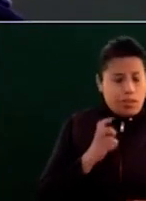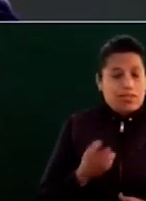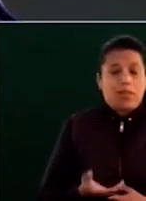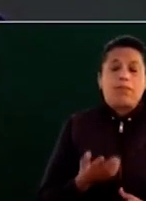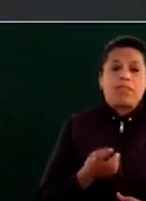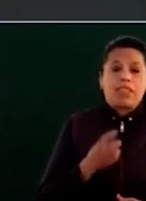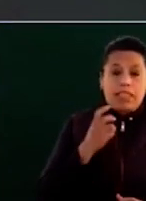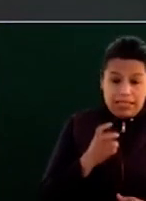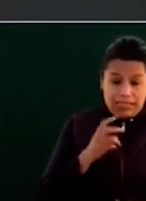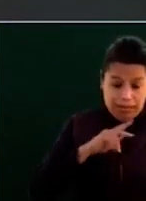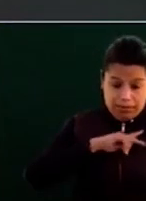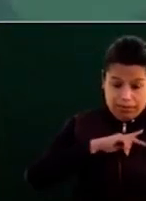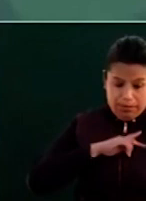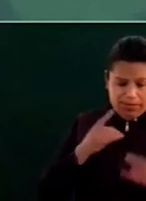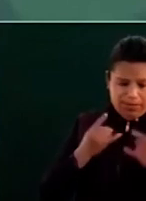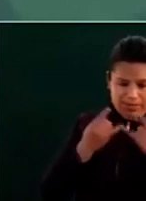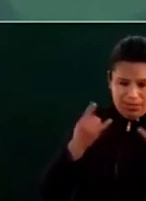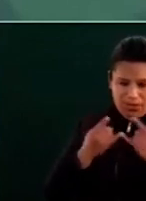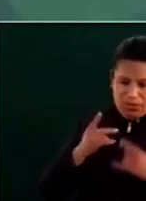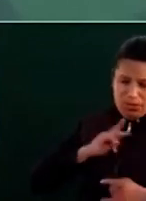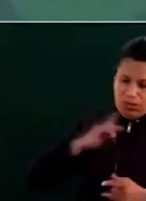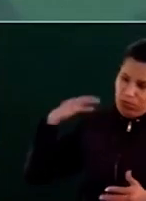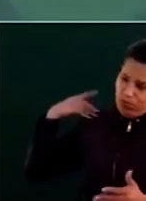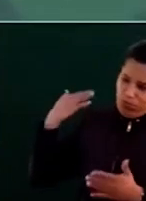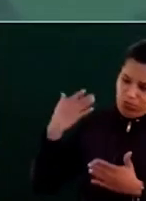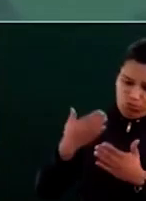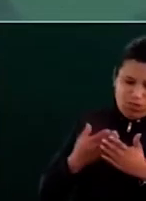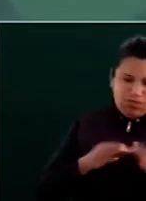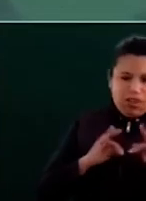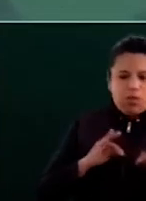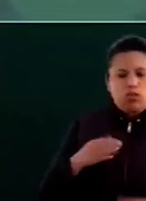a lo largo de mi historia pública muchos testimonios